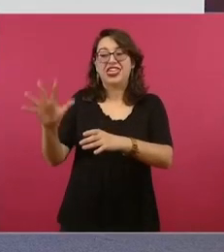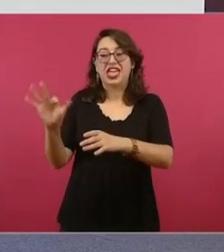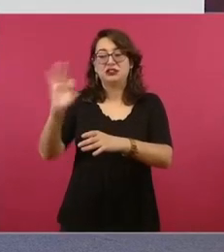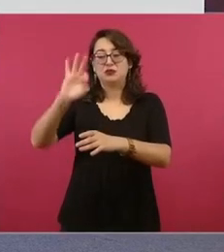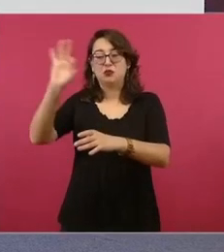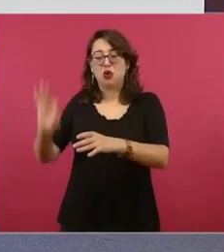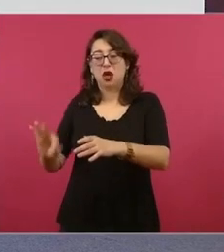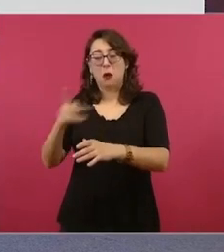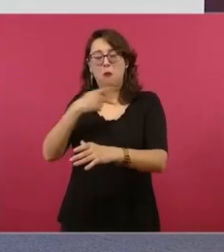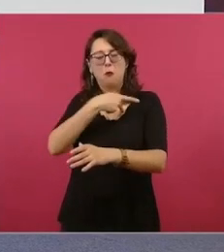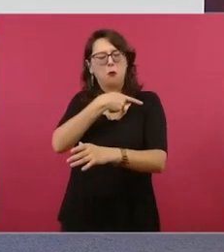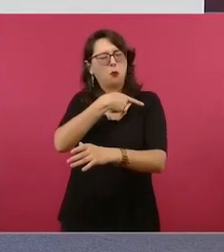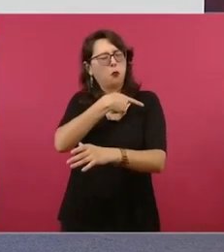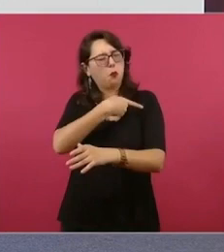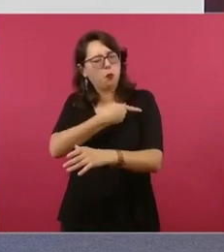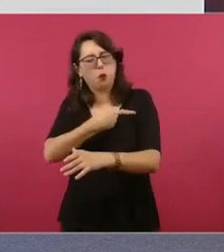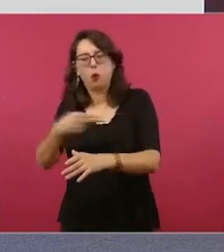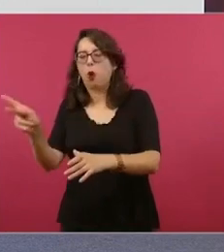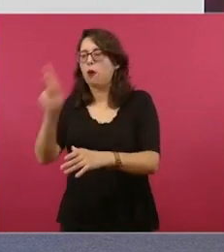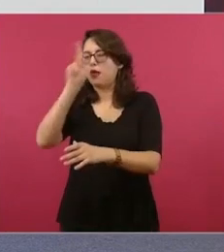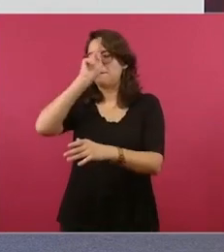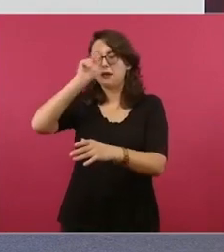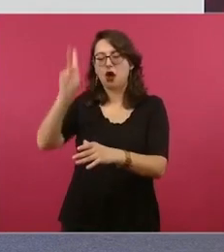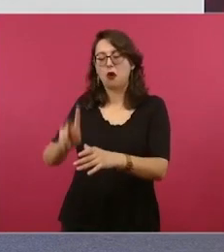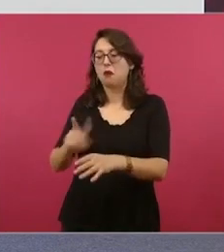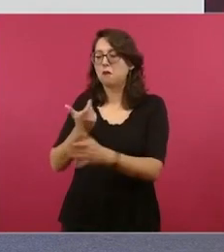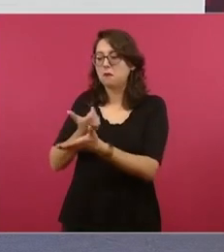se incrementó en promedio